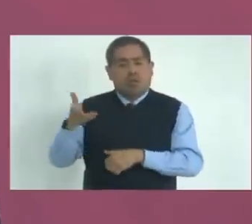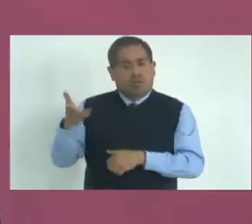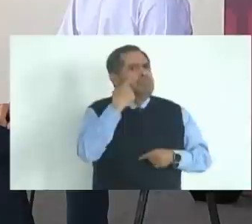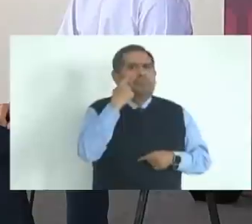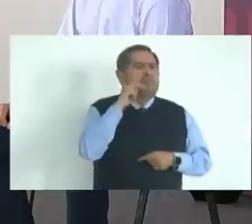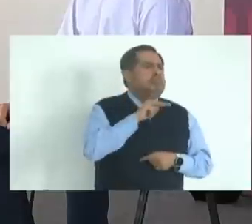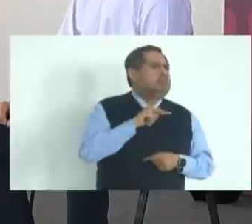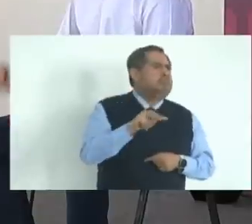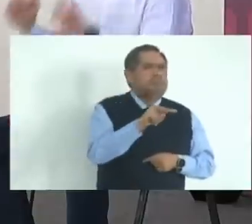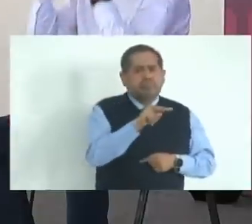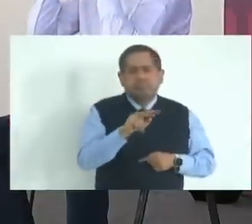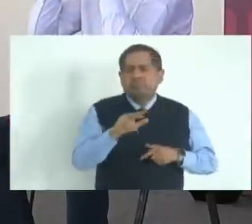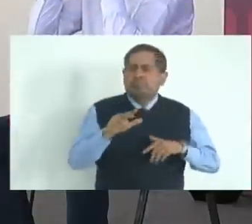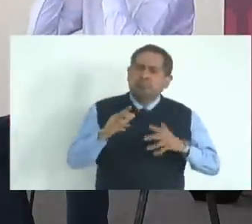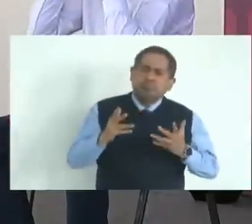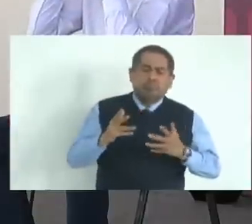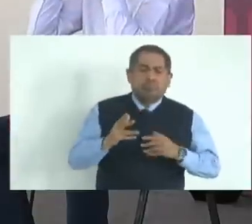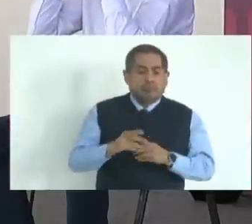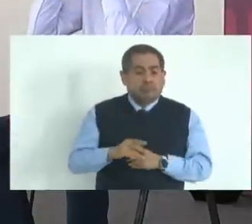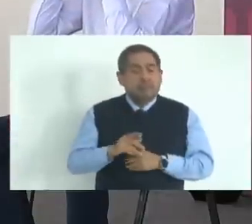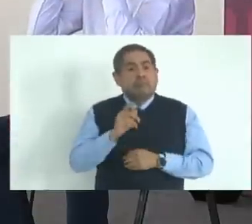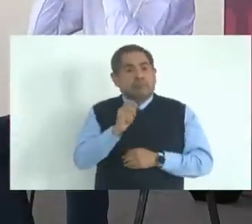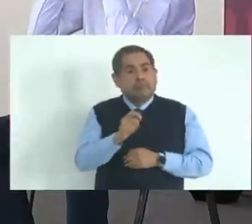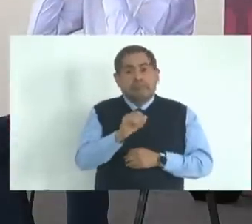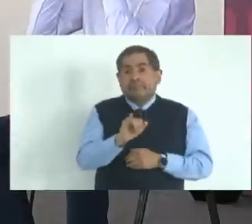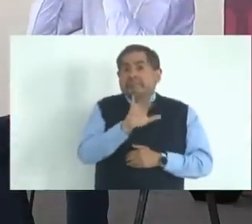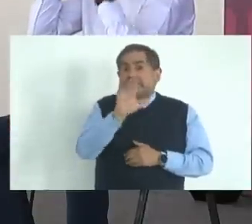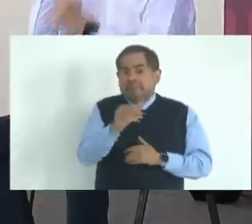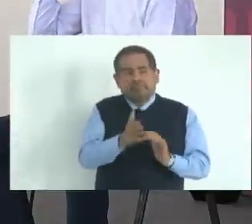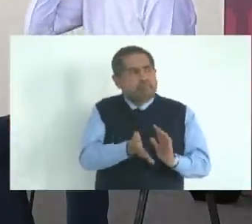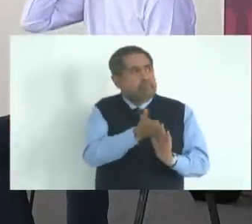por terminarse,